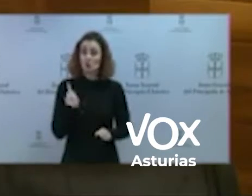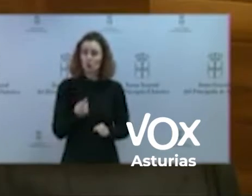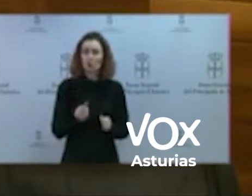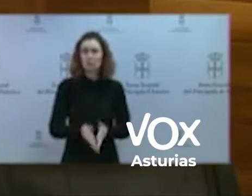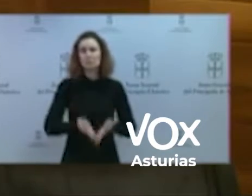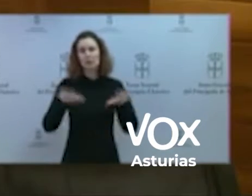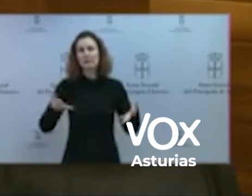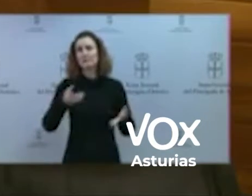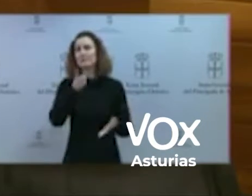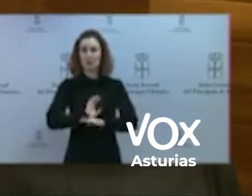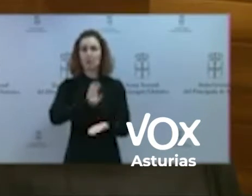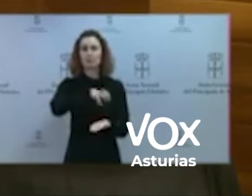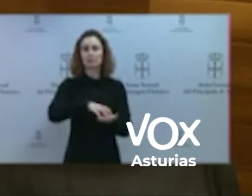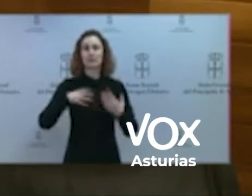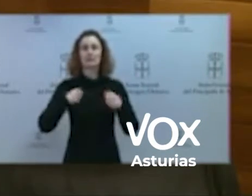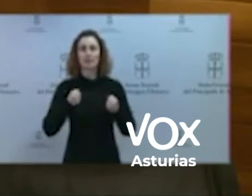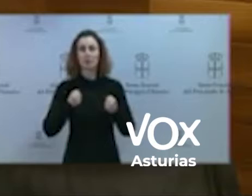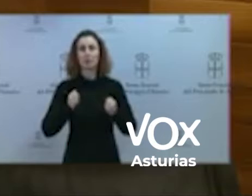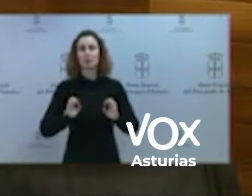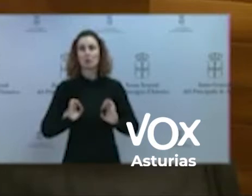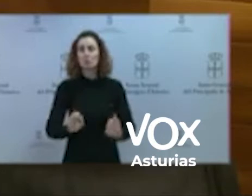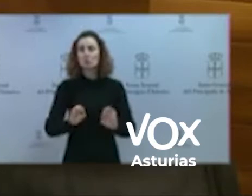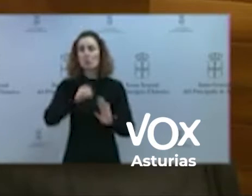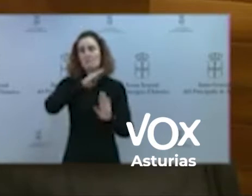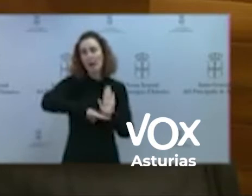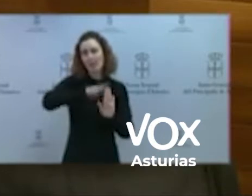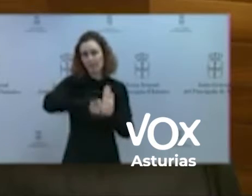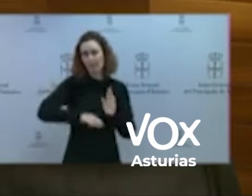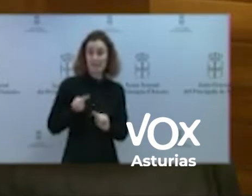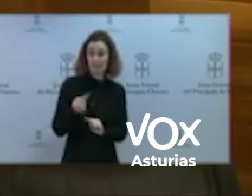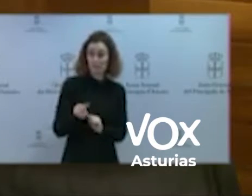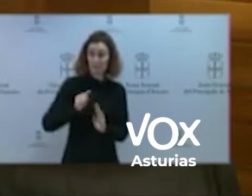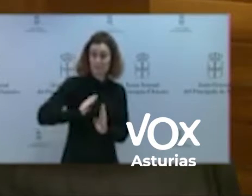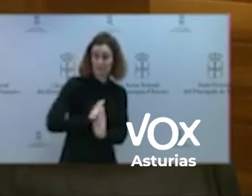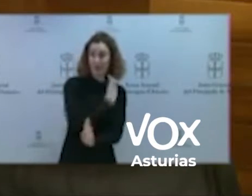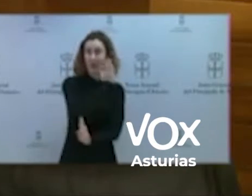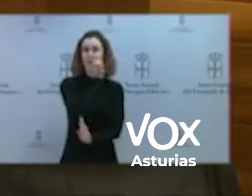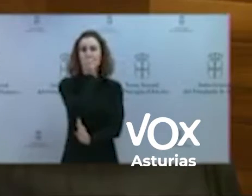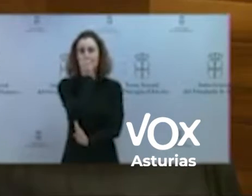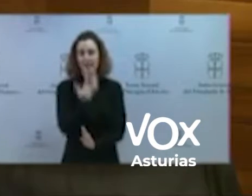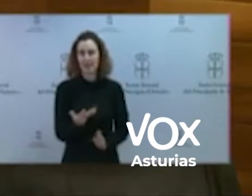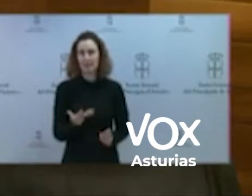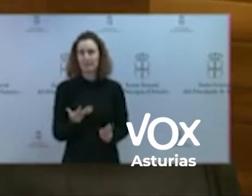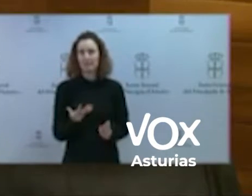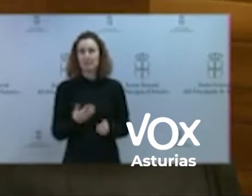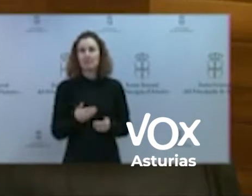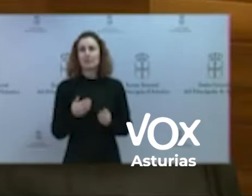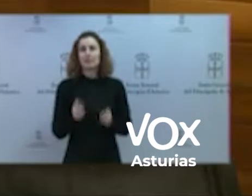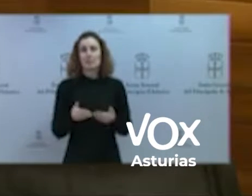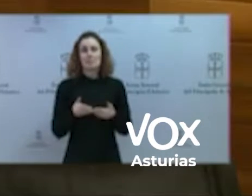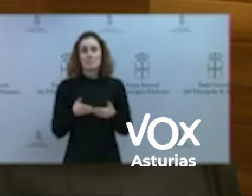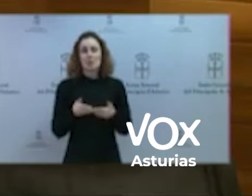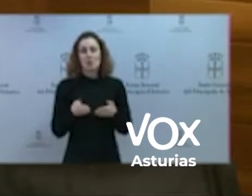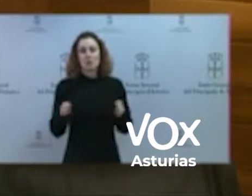se va a elevar a las 11 de la noche, de apertura de la hostelería, adaptándola a esta nueva situación. Vamos a reabrir, en este sentido,